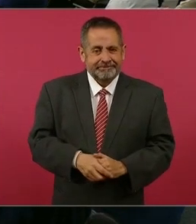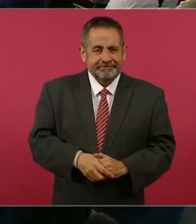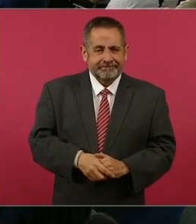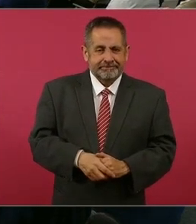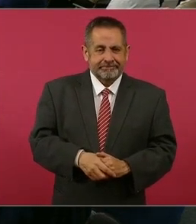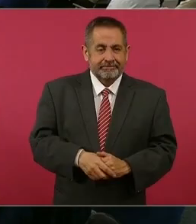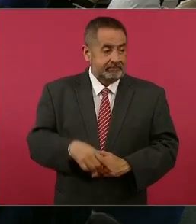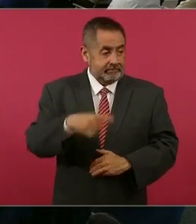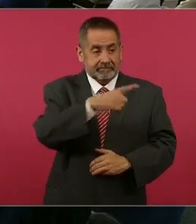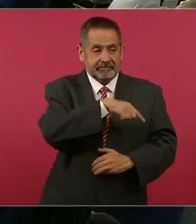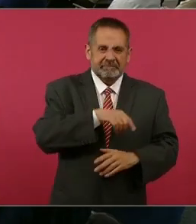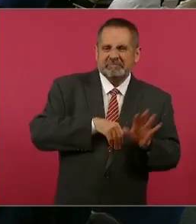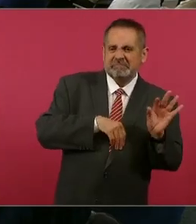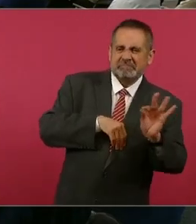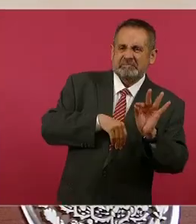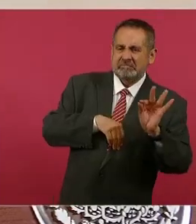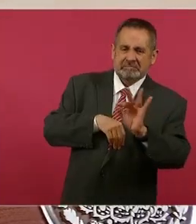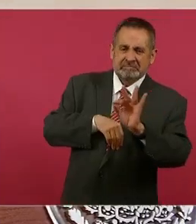Han logrado eso